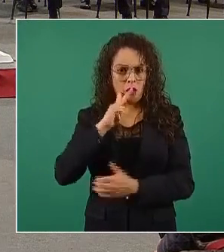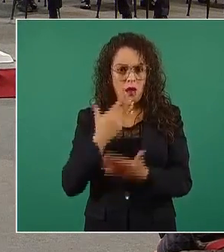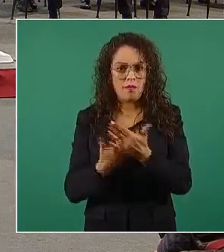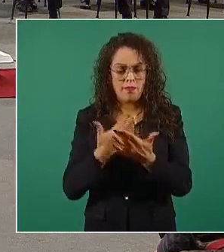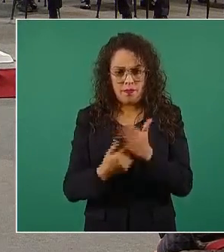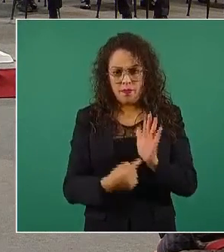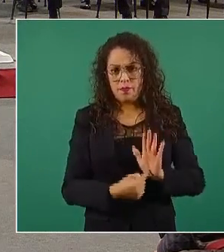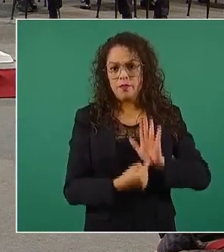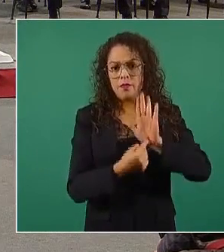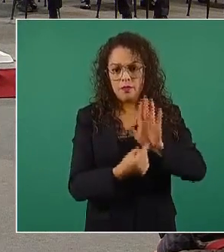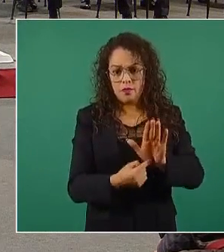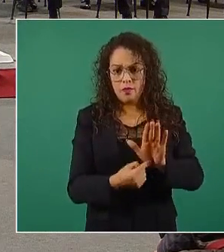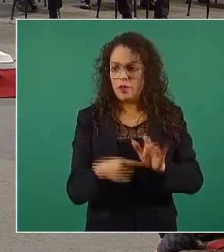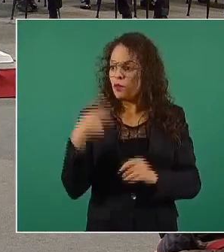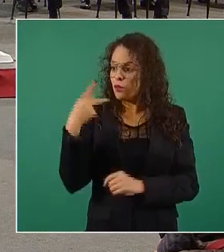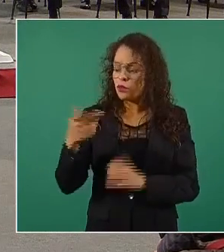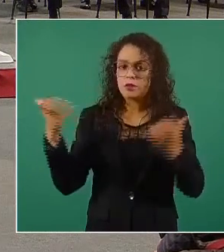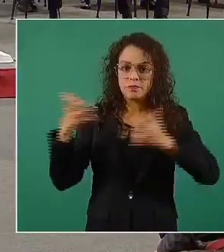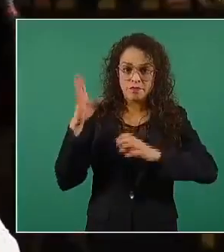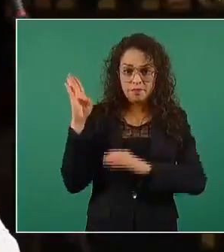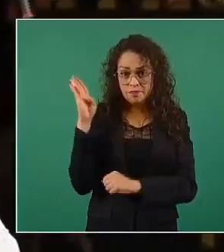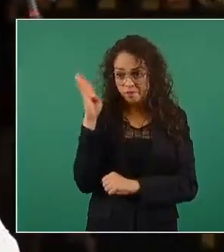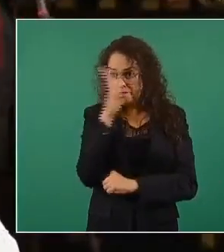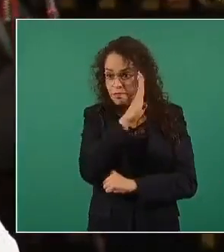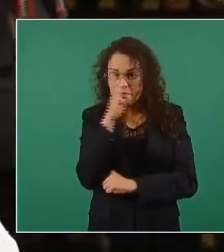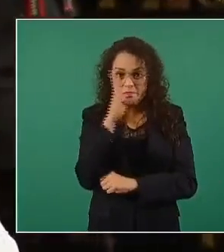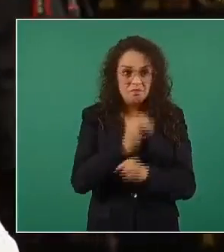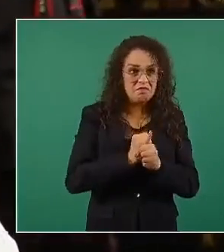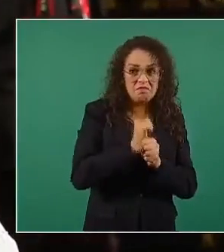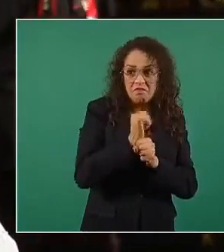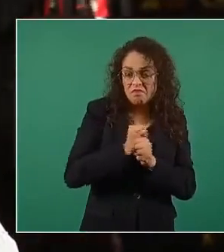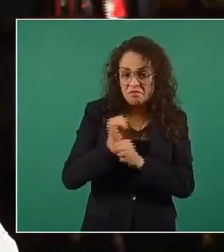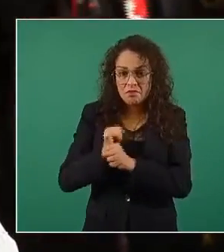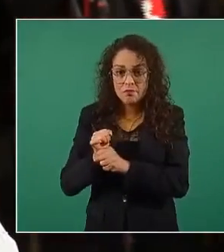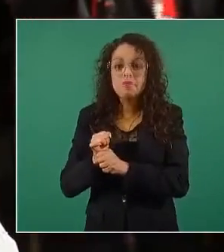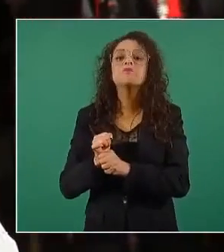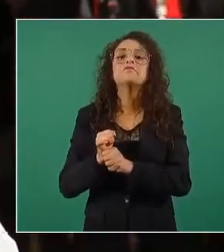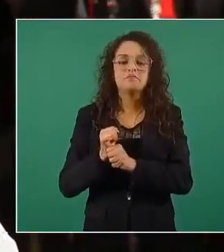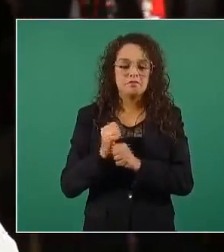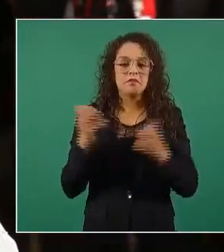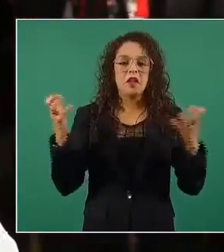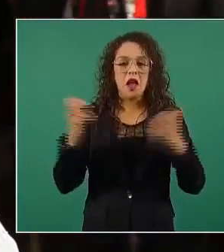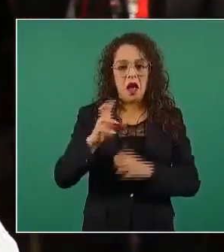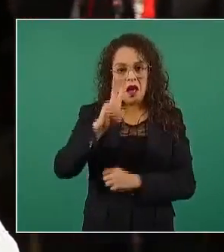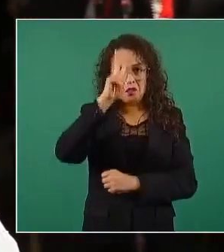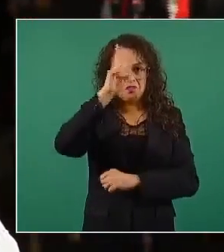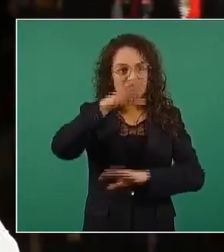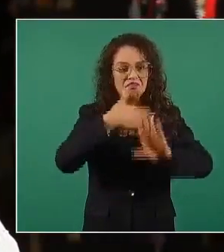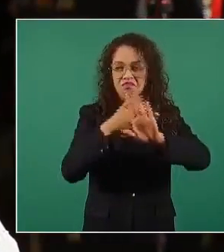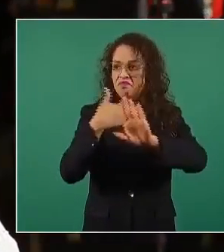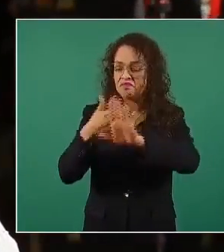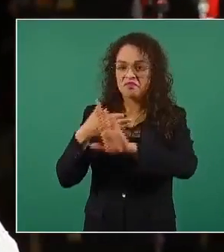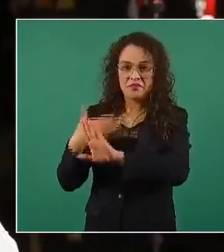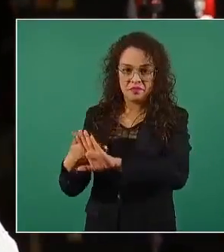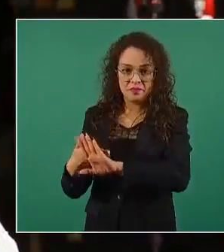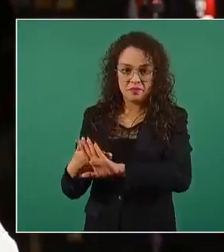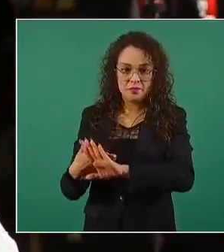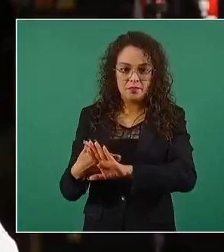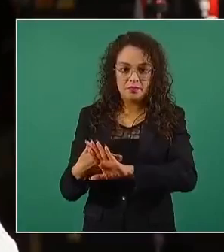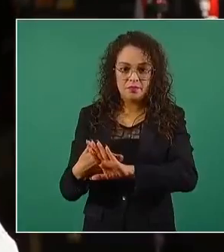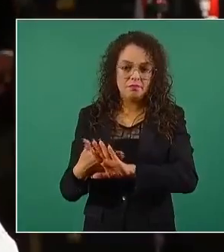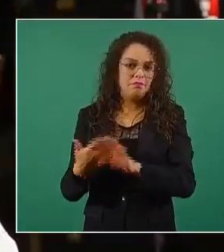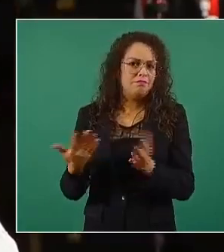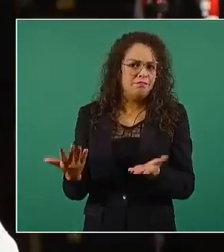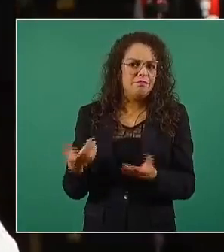estas labores de contraespionaje se realizan amenazas y se va cooptando, digamos, el sistema porque